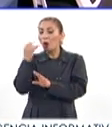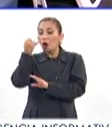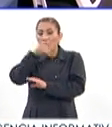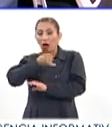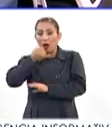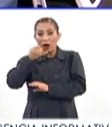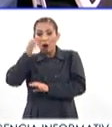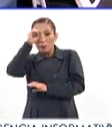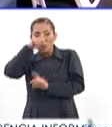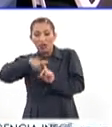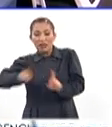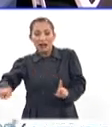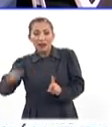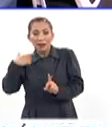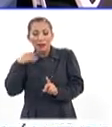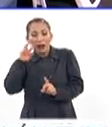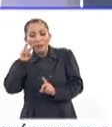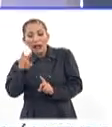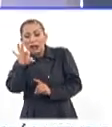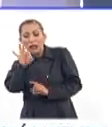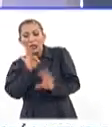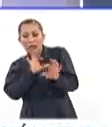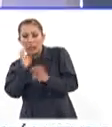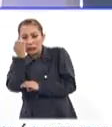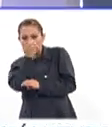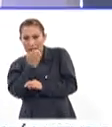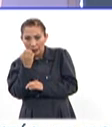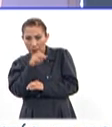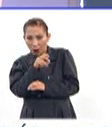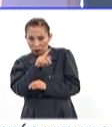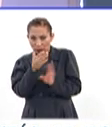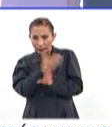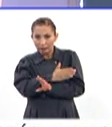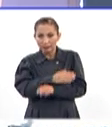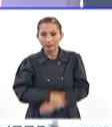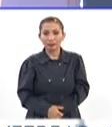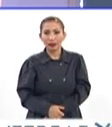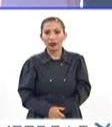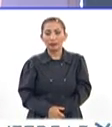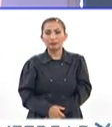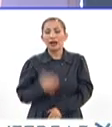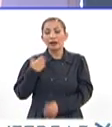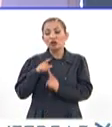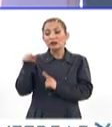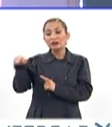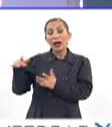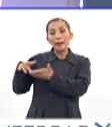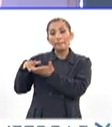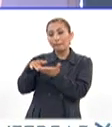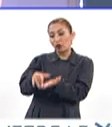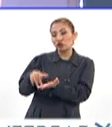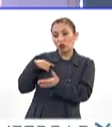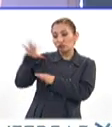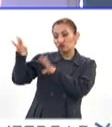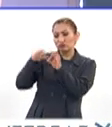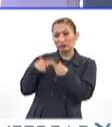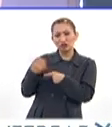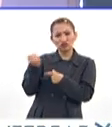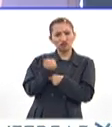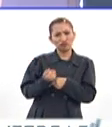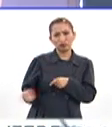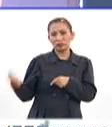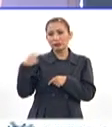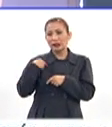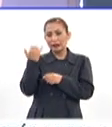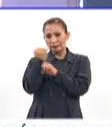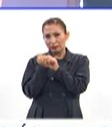vista ajeno a nosotros para buscar las áreas de oportunidad, como bien decía Mauricio en otro momento, y pues contamos con el apoyo de grandes